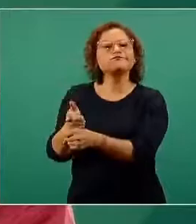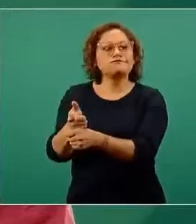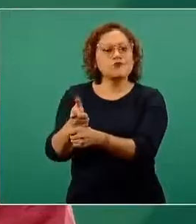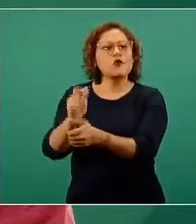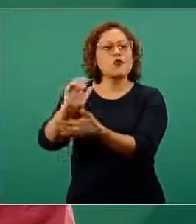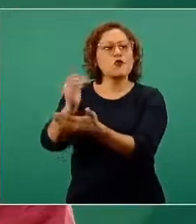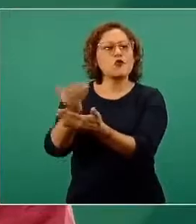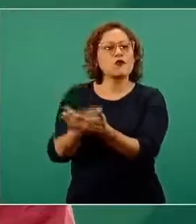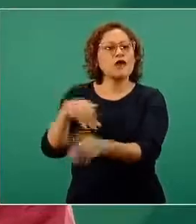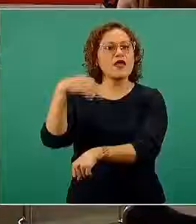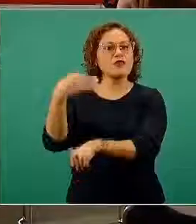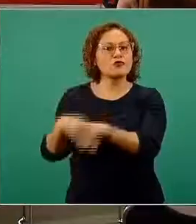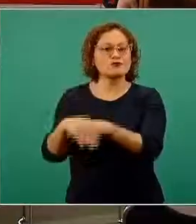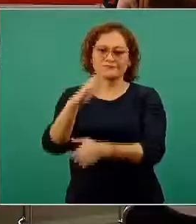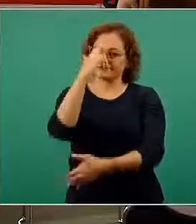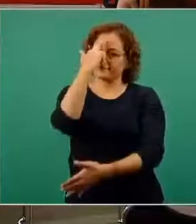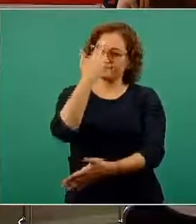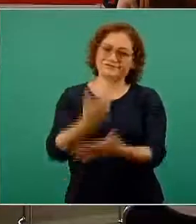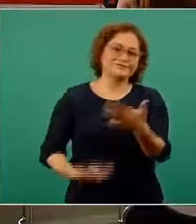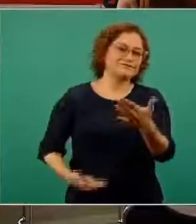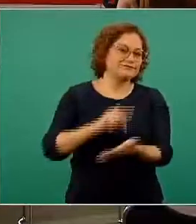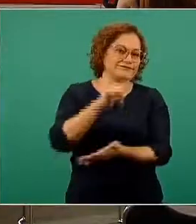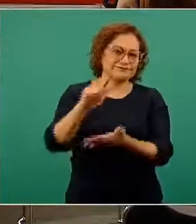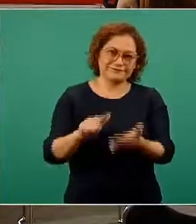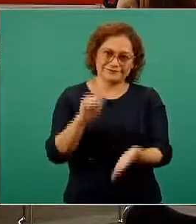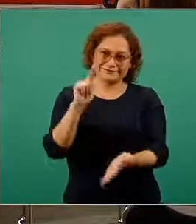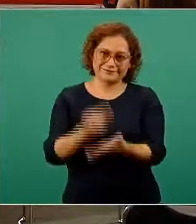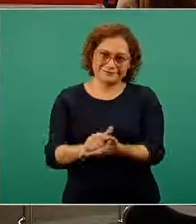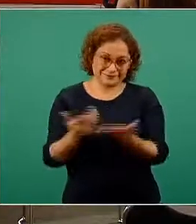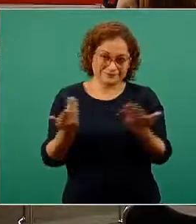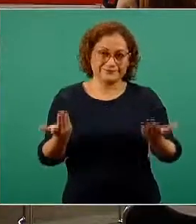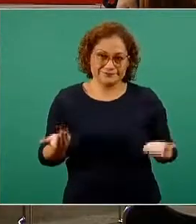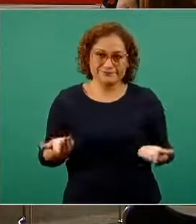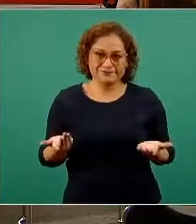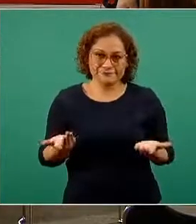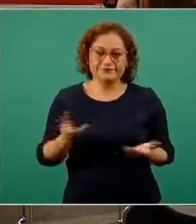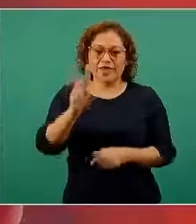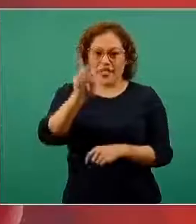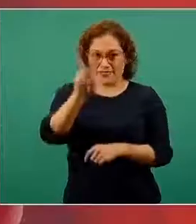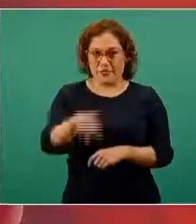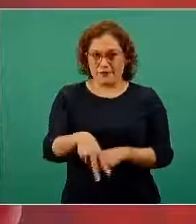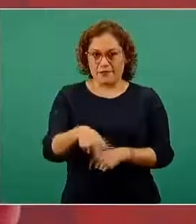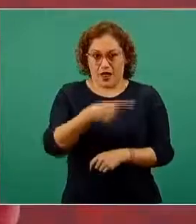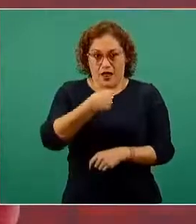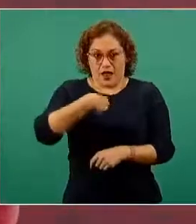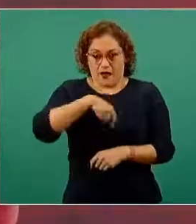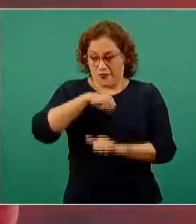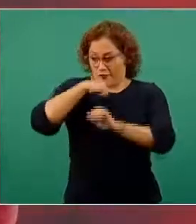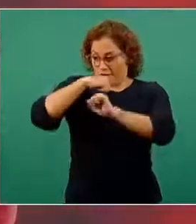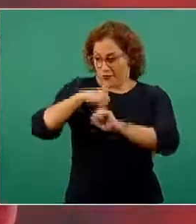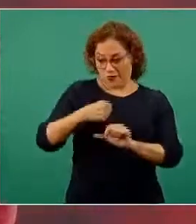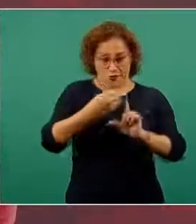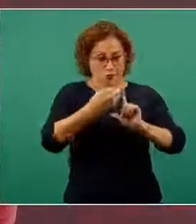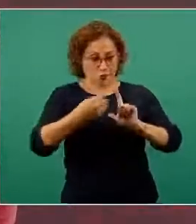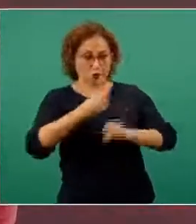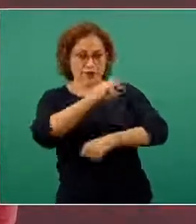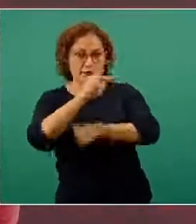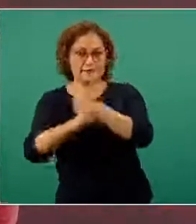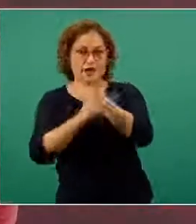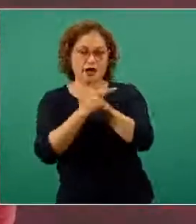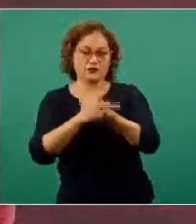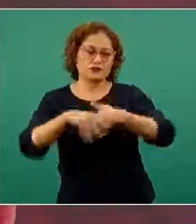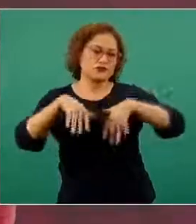a sus personas trabajadoras. Para el Estado incluso implica otro problema, que es la evasión de